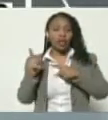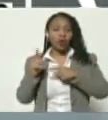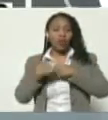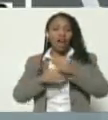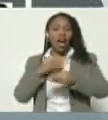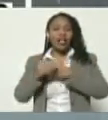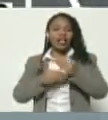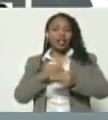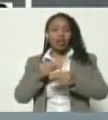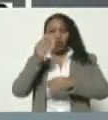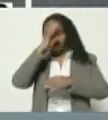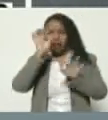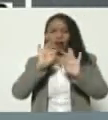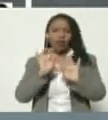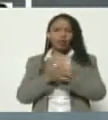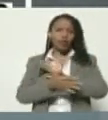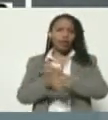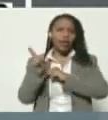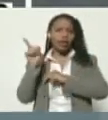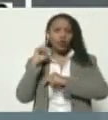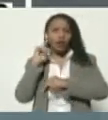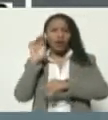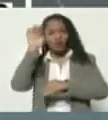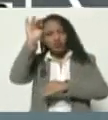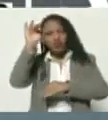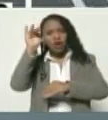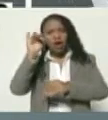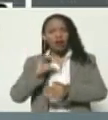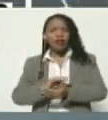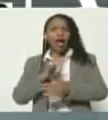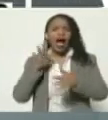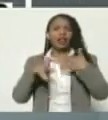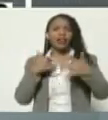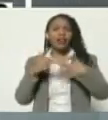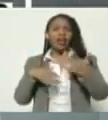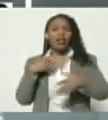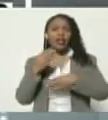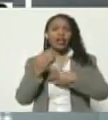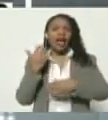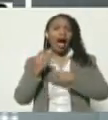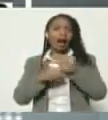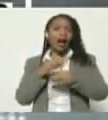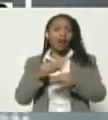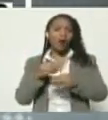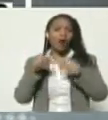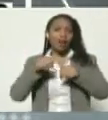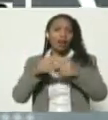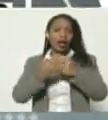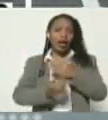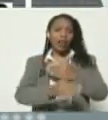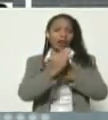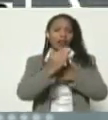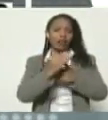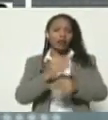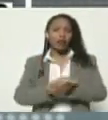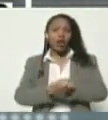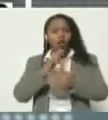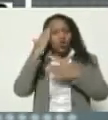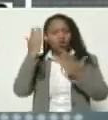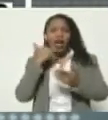ayudar a nosotros sin duda para los futuros eventos que tengamos de aquí en adelante. No sé si tiene